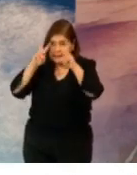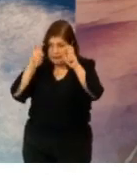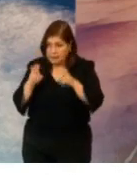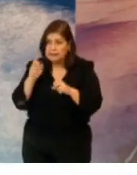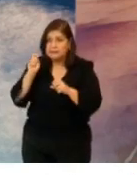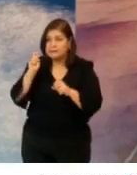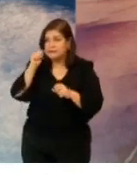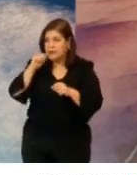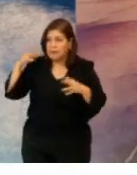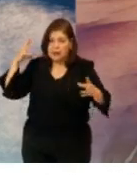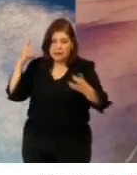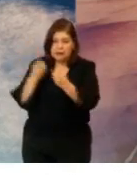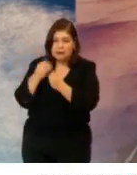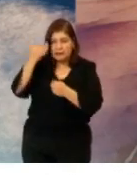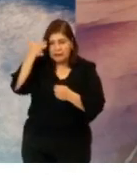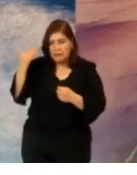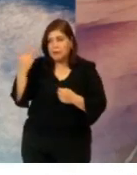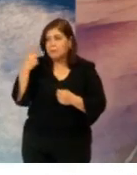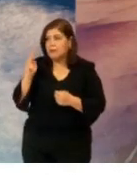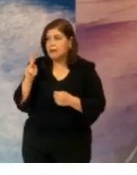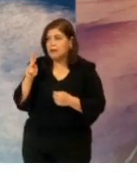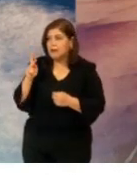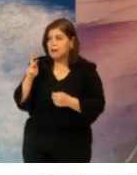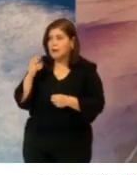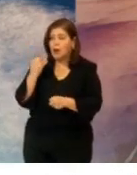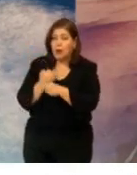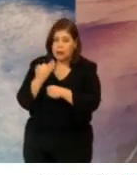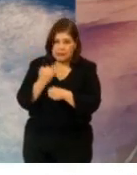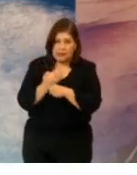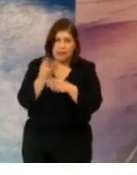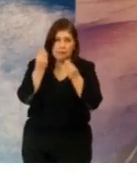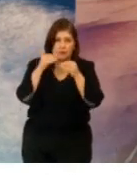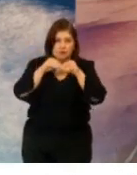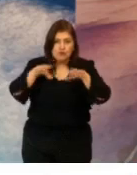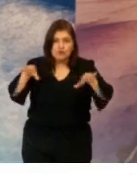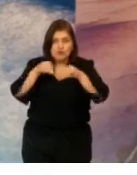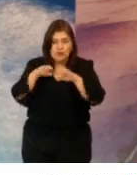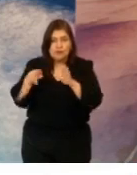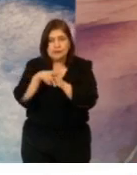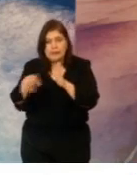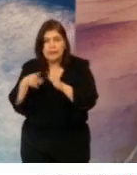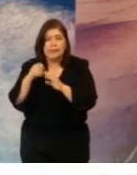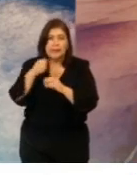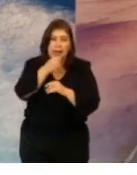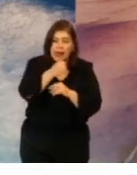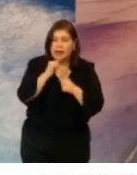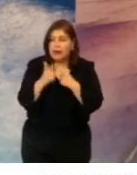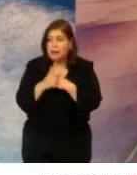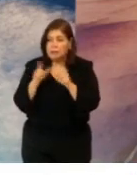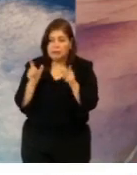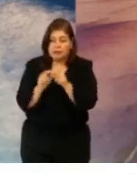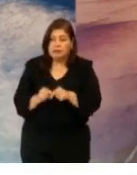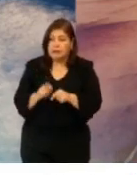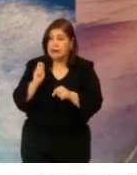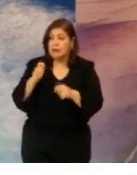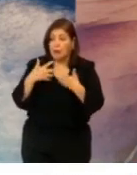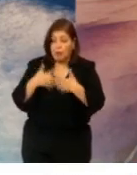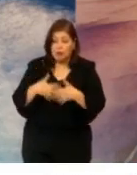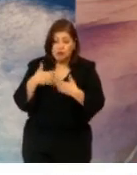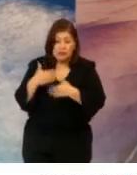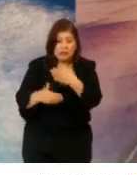tiempo. Pero ahora con esta opulencia de los medios de comunicación, pues el tiempo es más breve, mientras los procesos sociales son